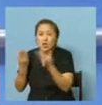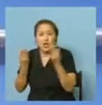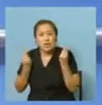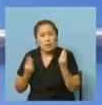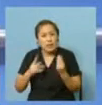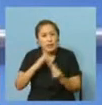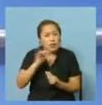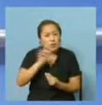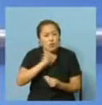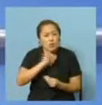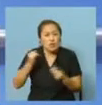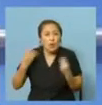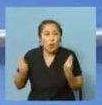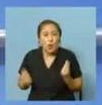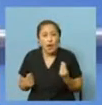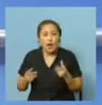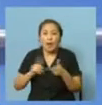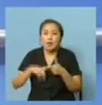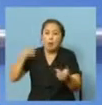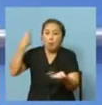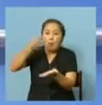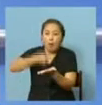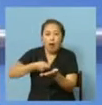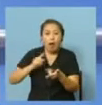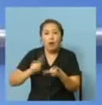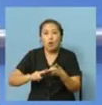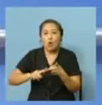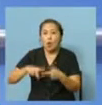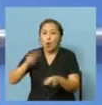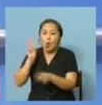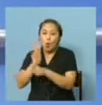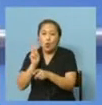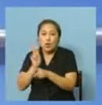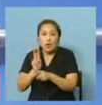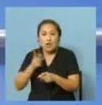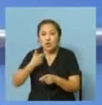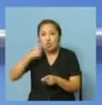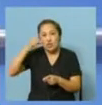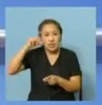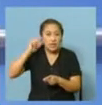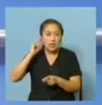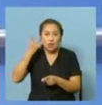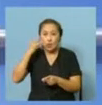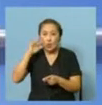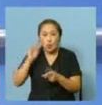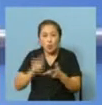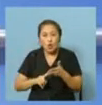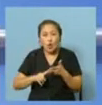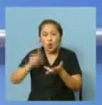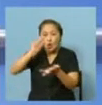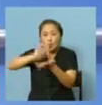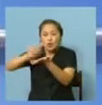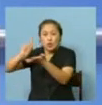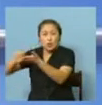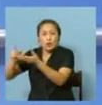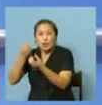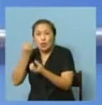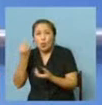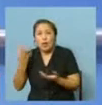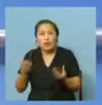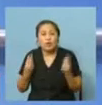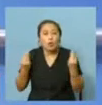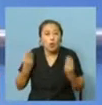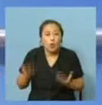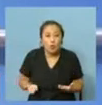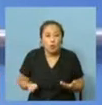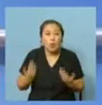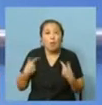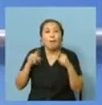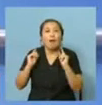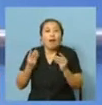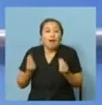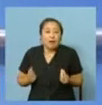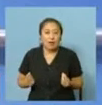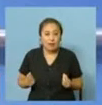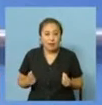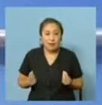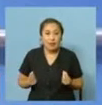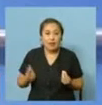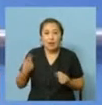más se denuncia respecto de gastos respecto de seguros respecto de cómo han conformado la cuota y demás para